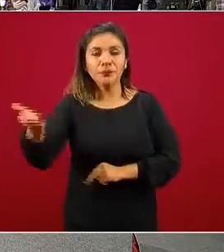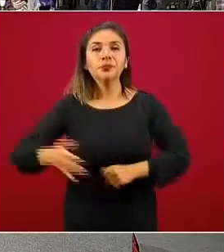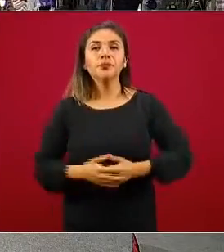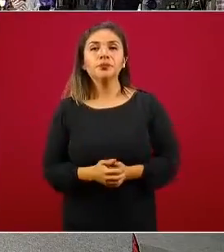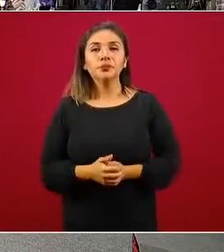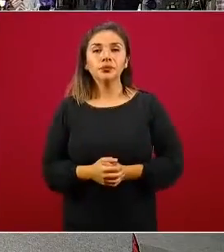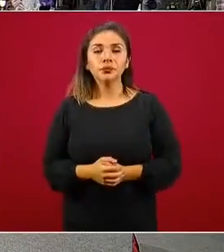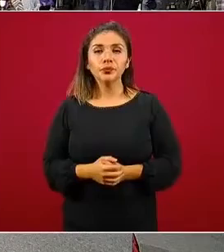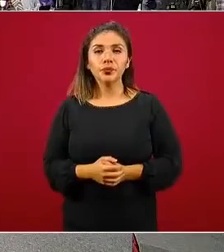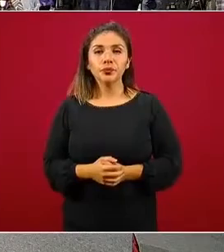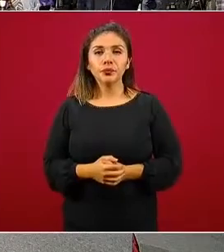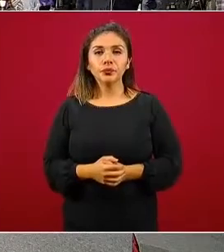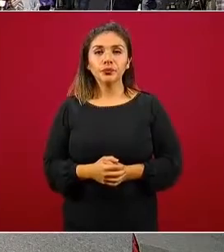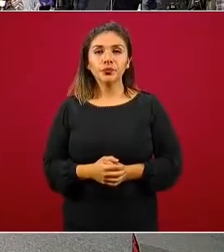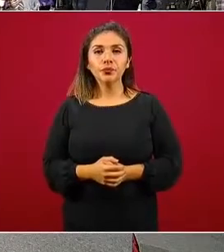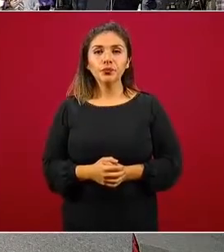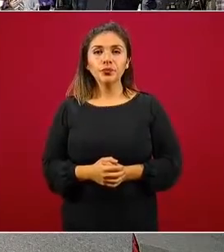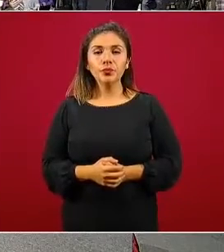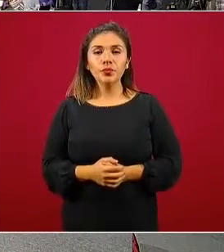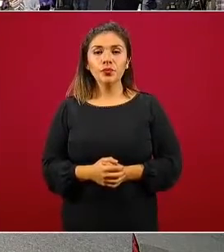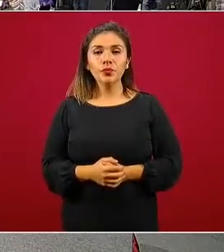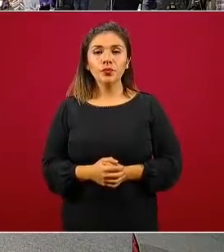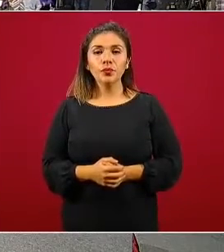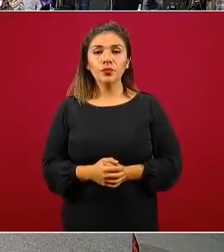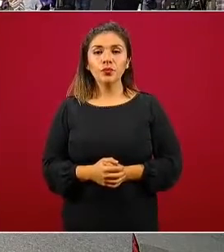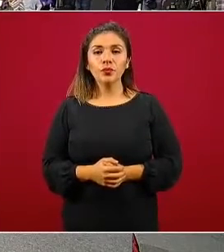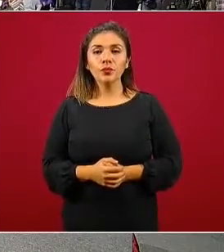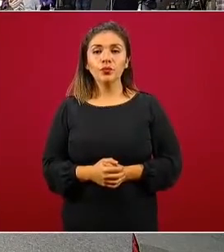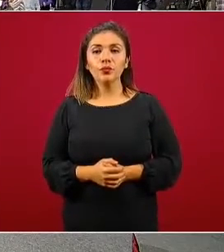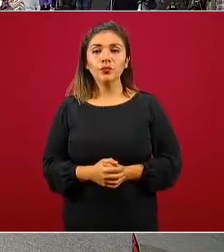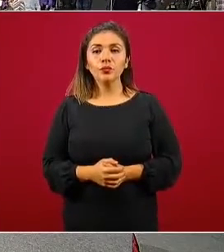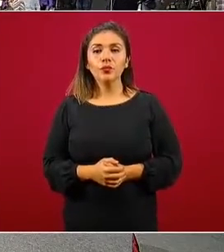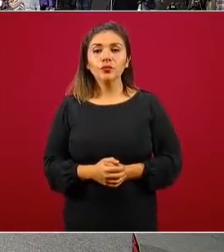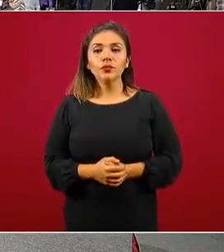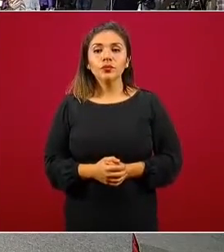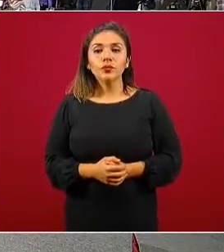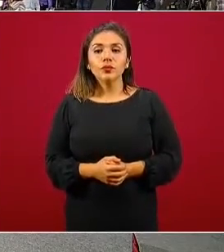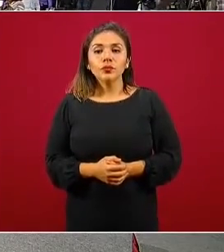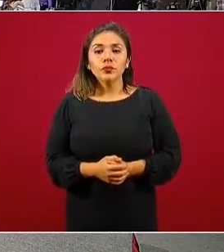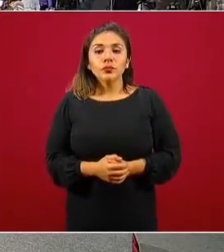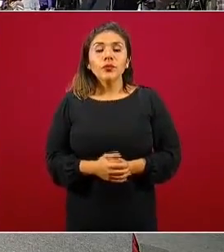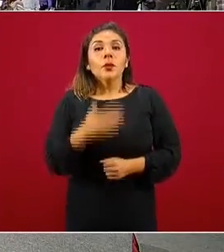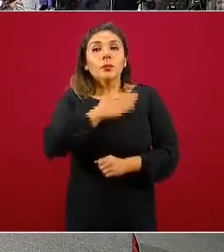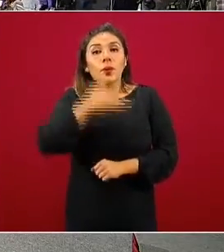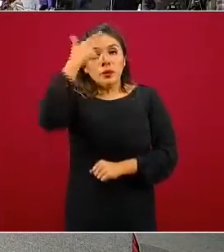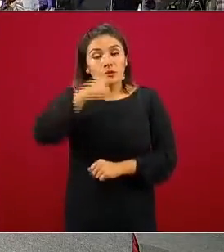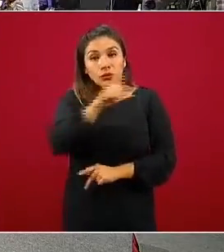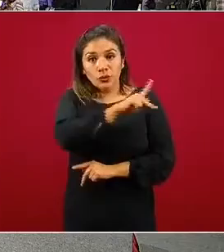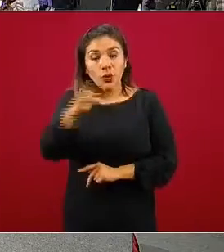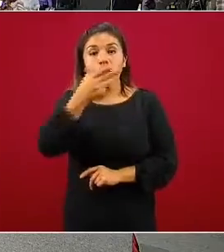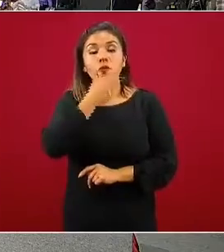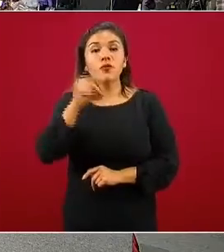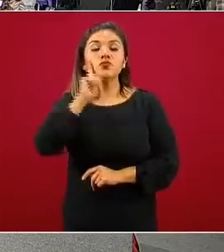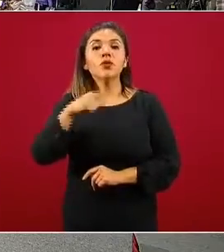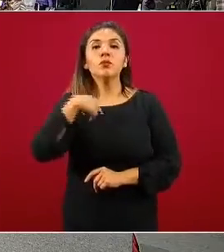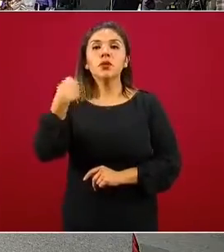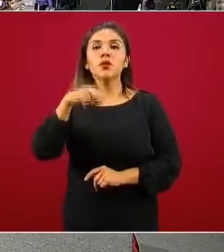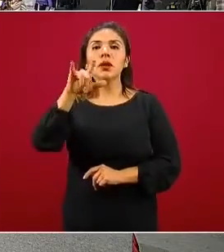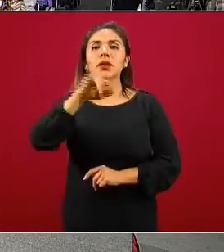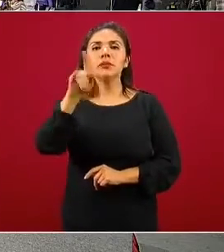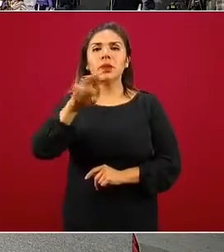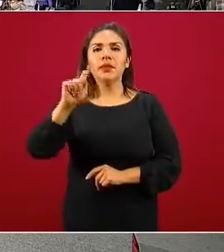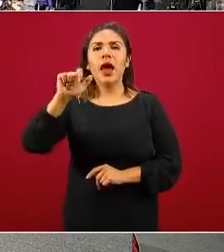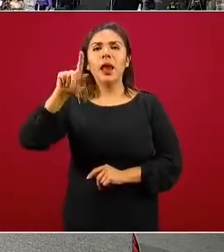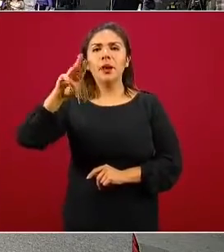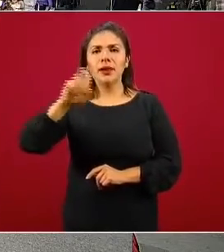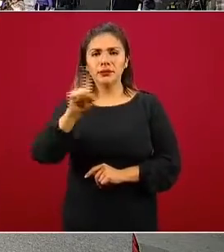a Carlos, pero a ver, vamos por partes. Y usted, que ayer se quedó pendiente, por favor. Buenas noches a todas y a todos. Lisbeth Álvarez, del diario Basta